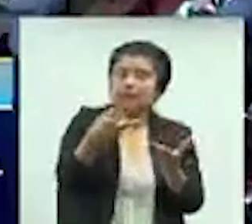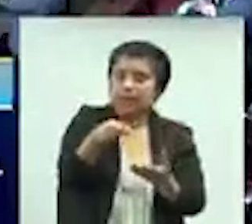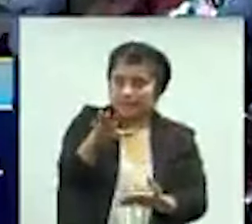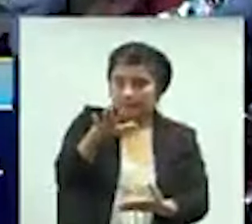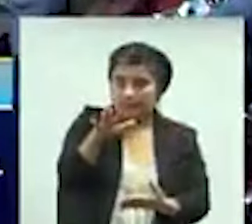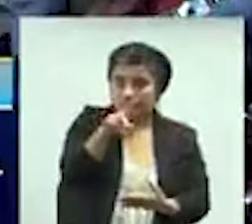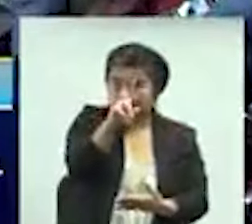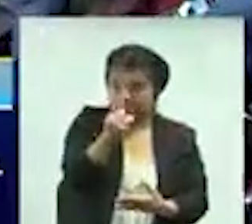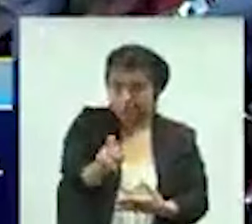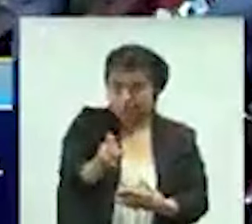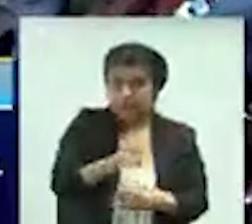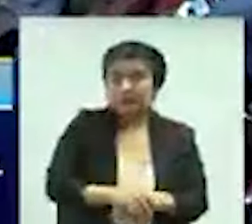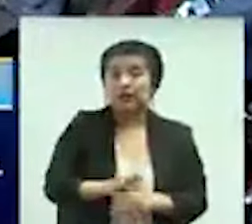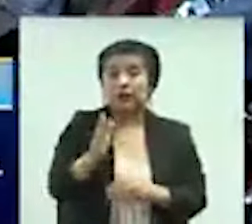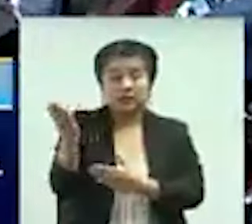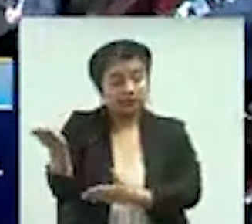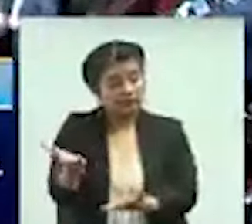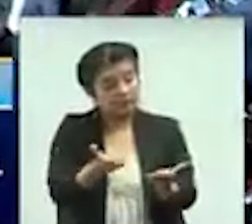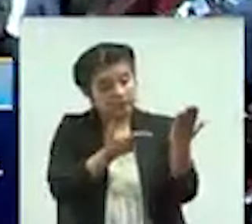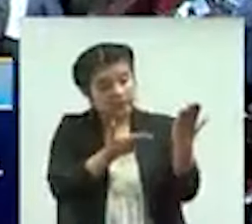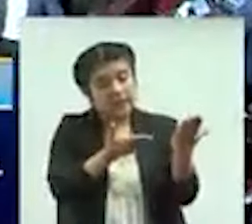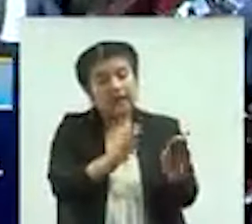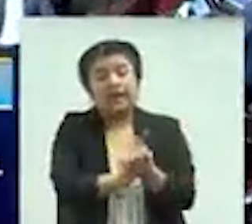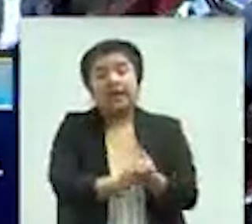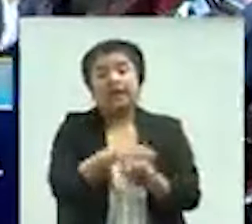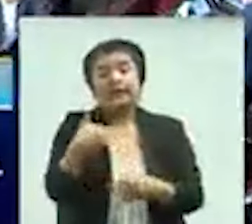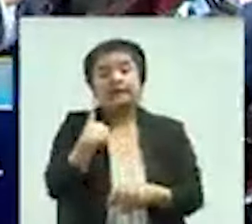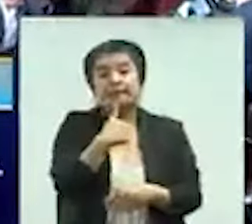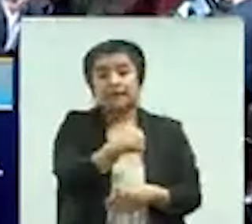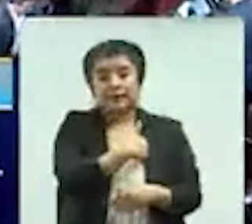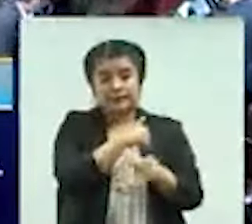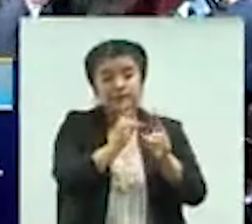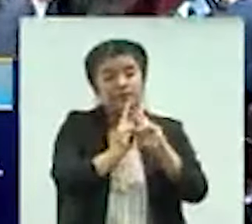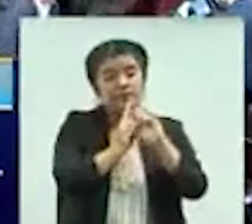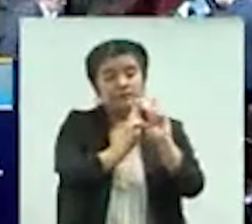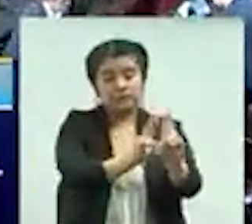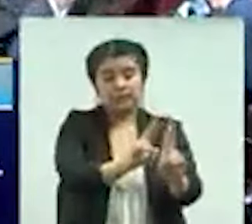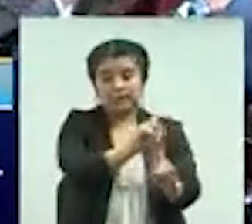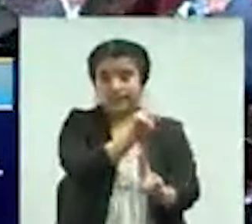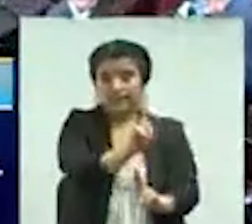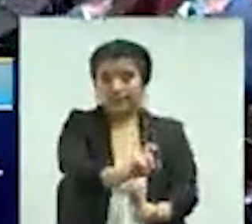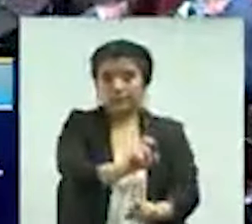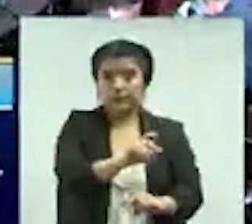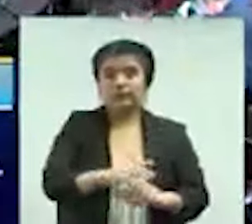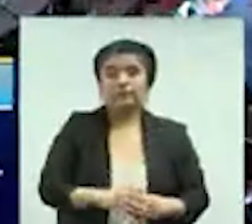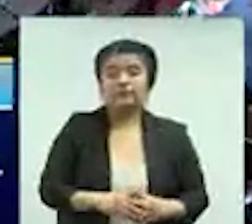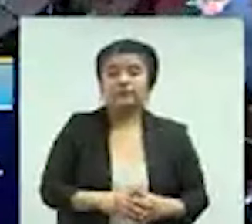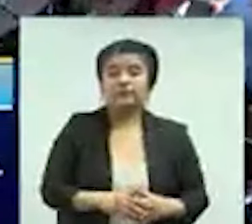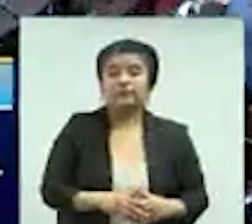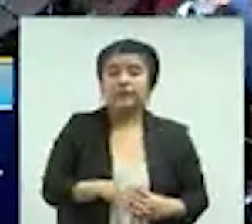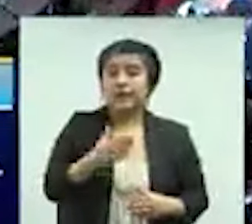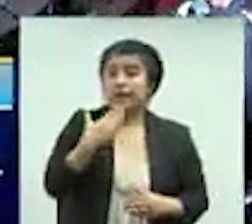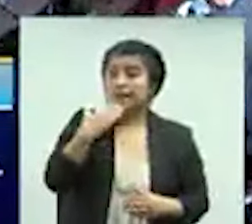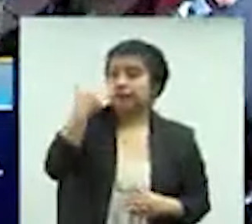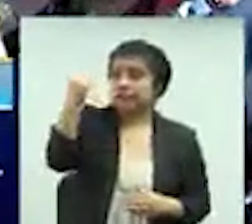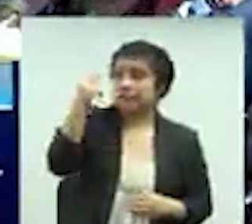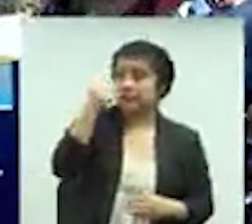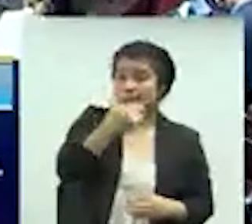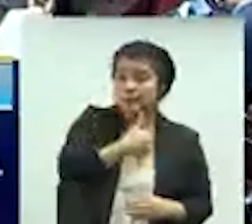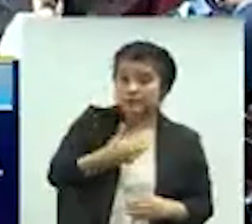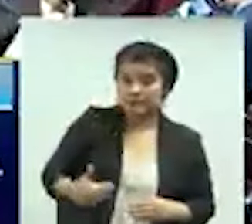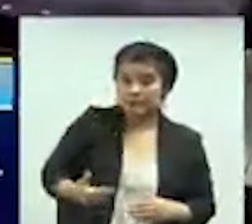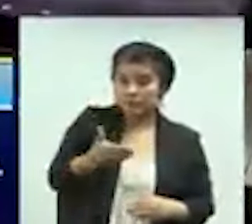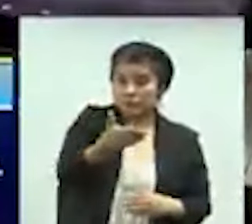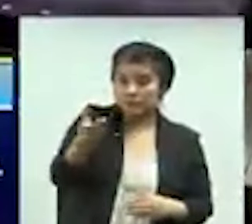Tiene la palabra el ministro de Relaciones Exteriores para respuesta a la pregunta. Gracias, señor presidente.